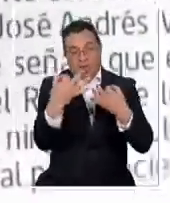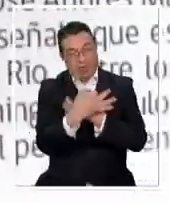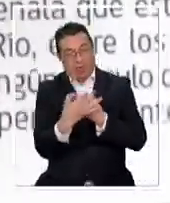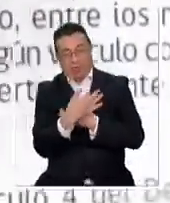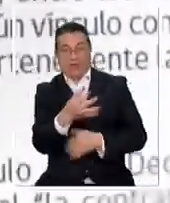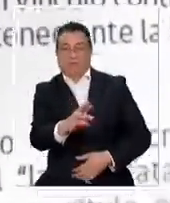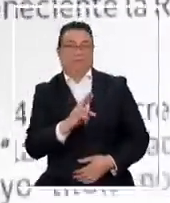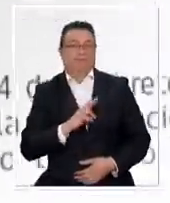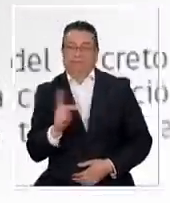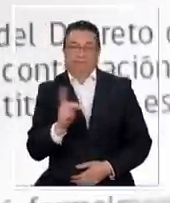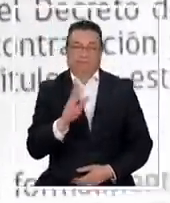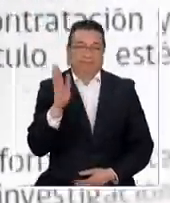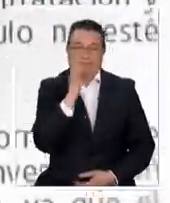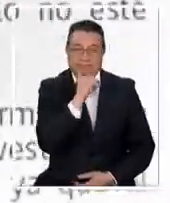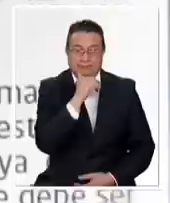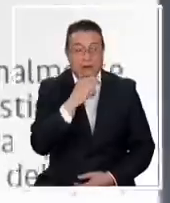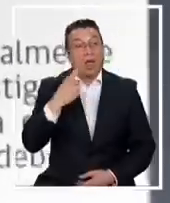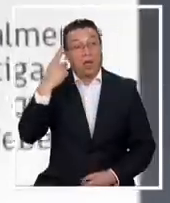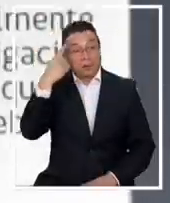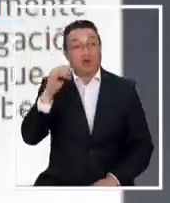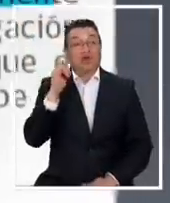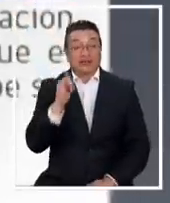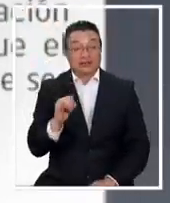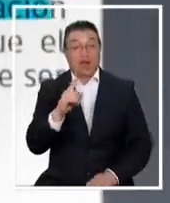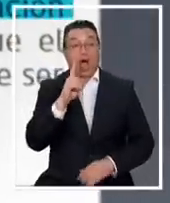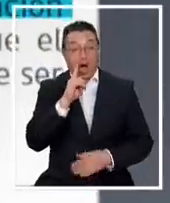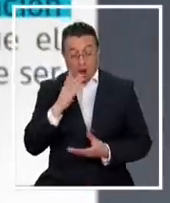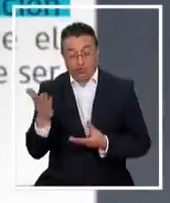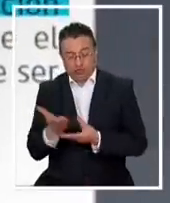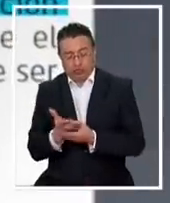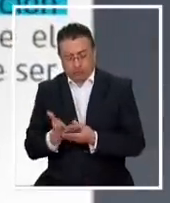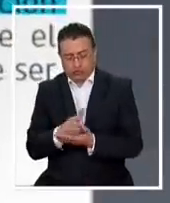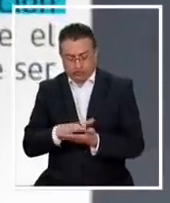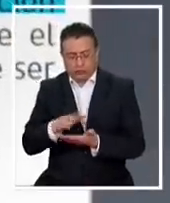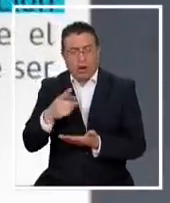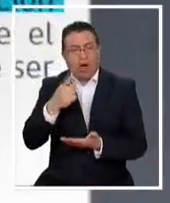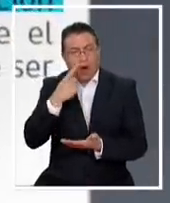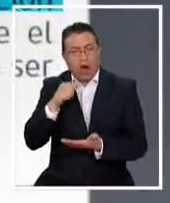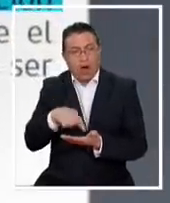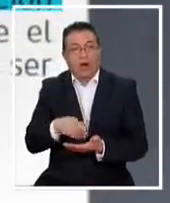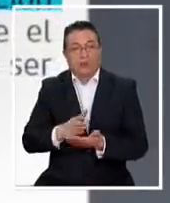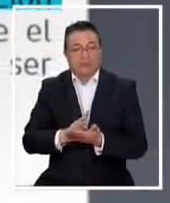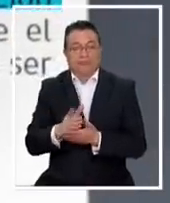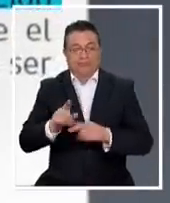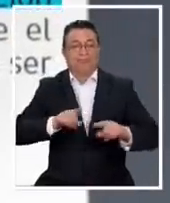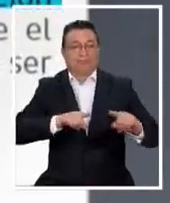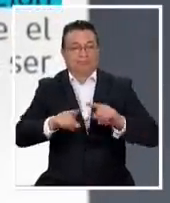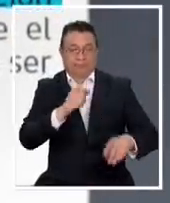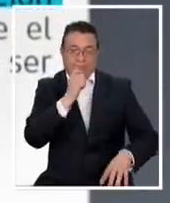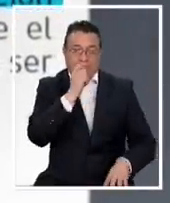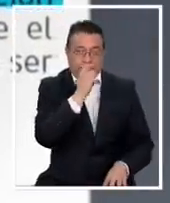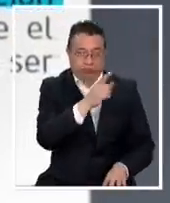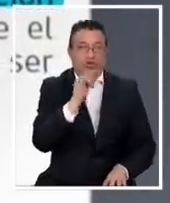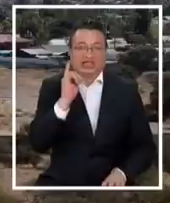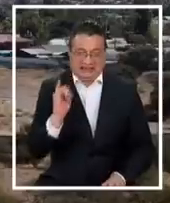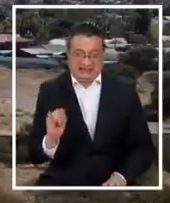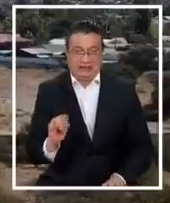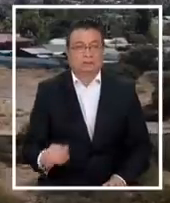Mayer en ese centro asistencial. Sí, en base a los antecedentes que ya hemos conocido, iniciará acciones legales en su